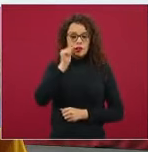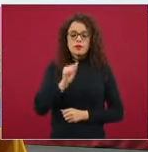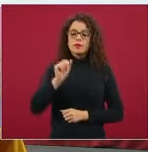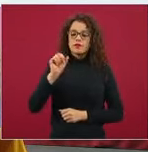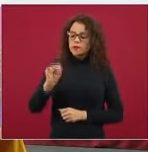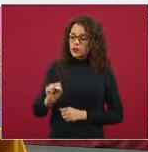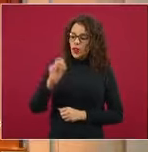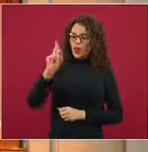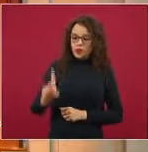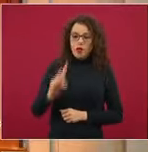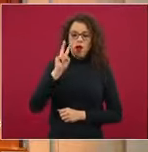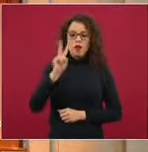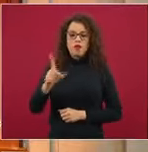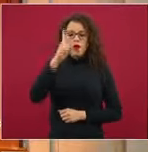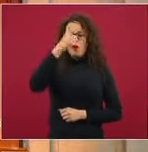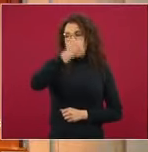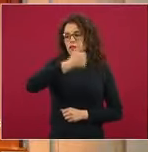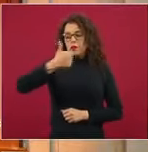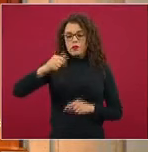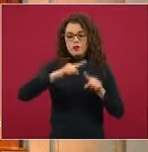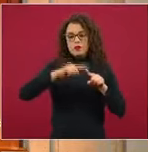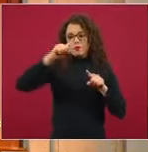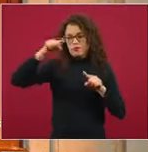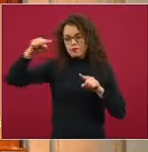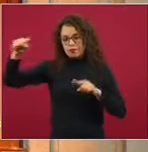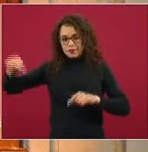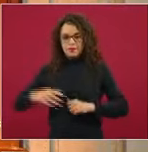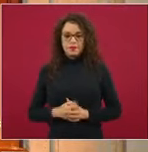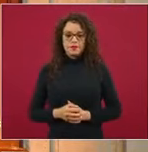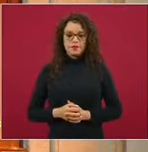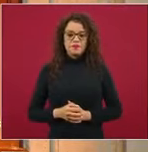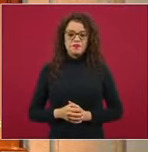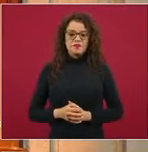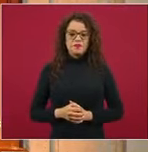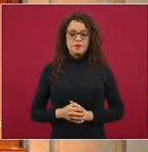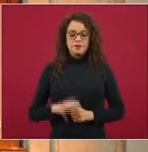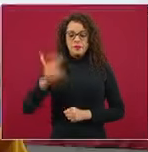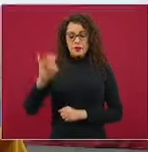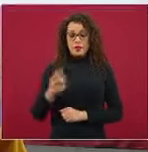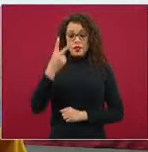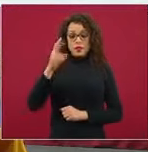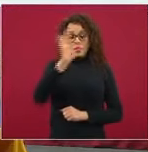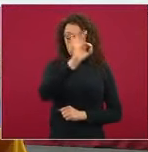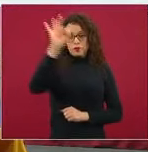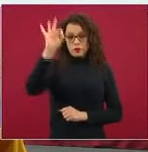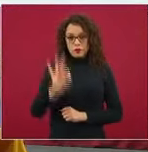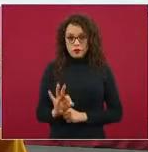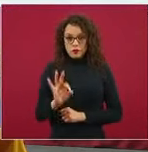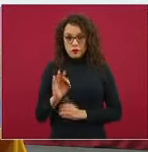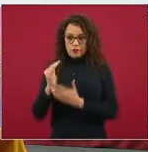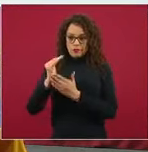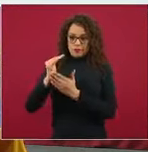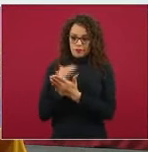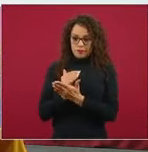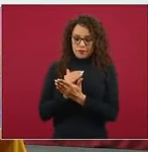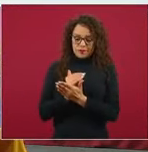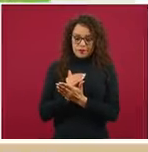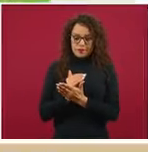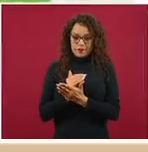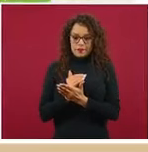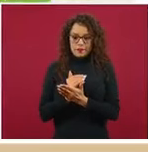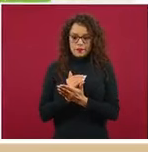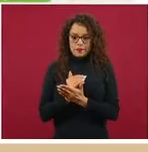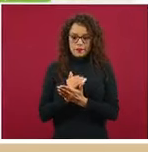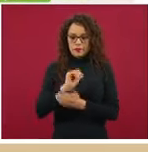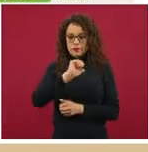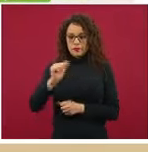curva vemos en cada una de ellas. Es un 32% la reducción que tenemos en la